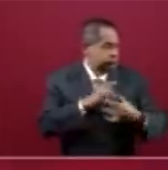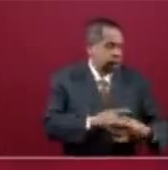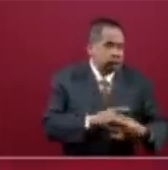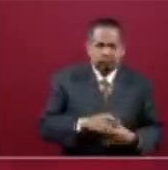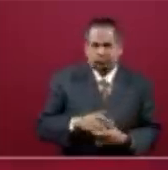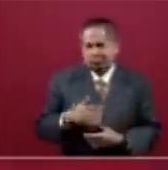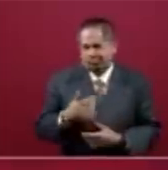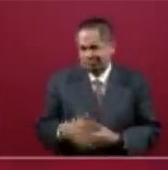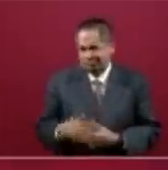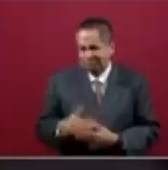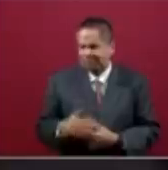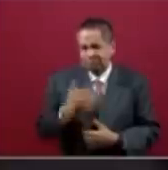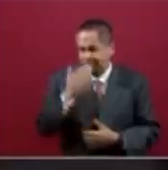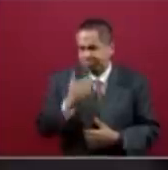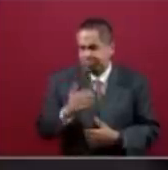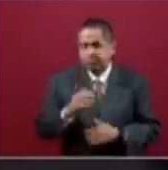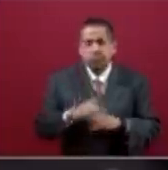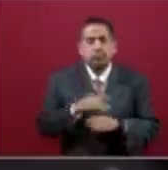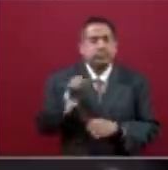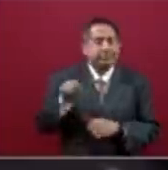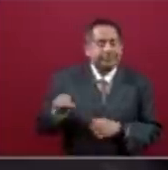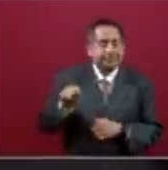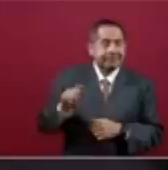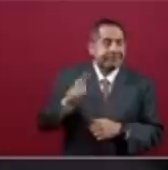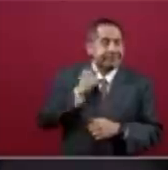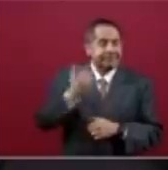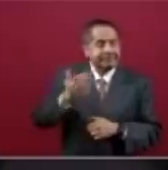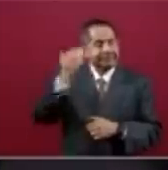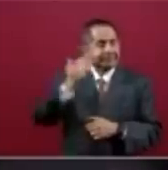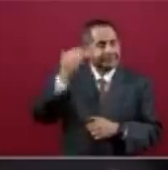porque tuvieron